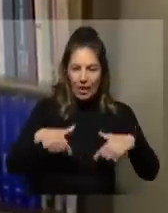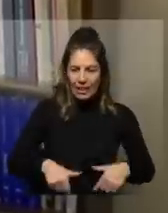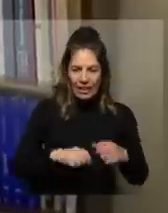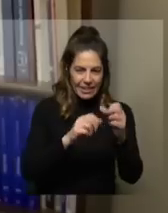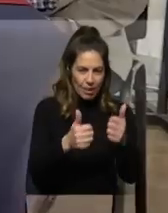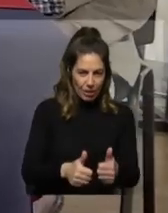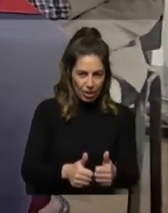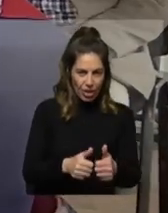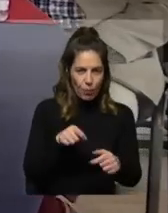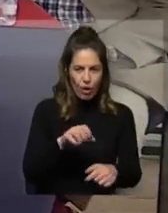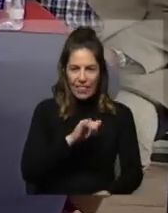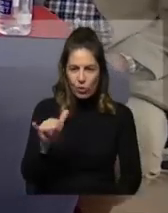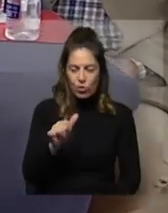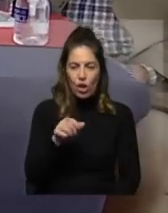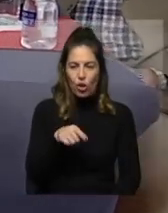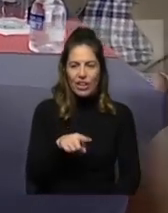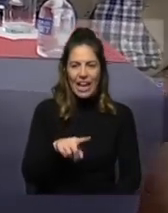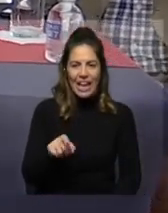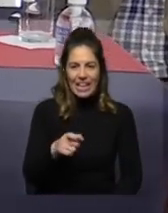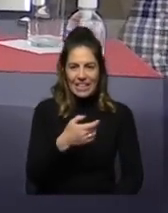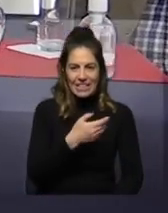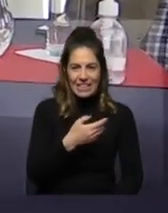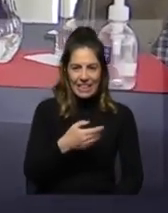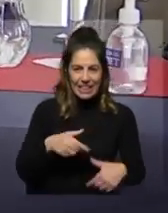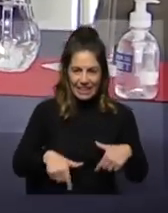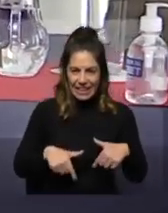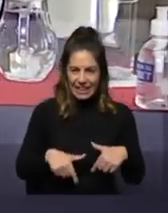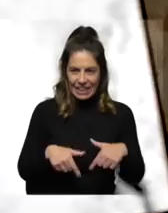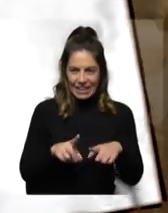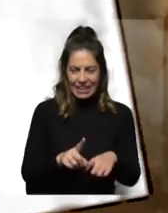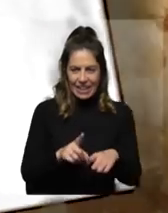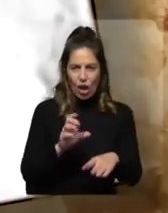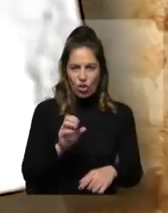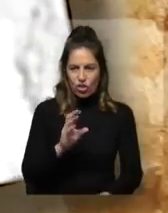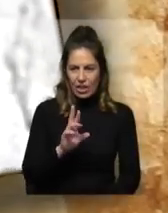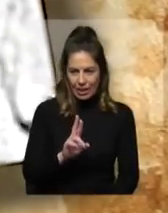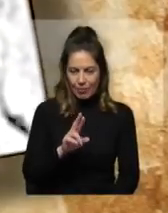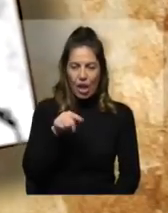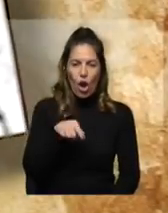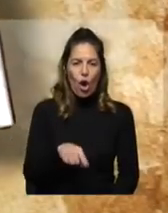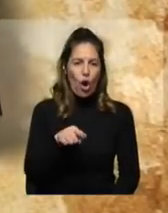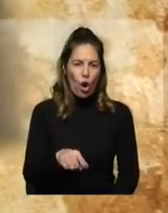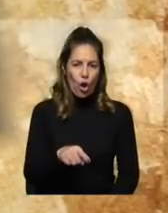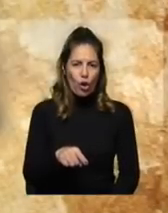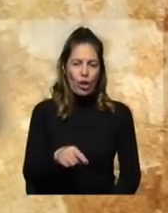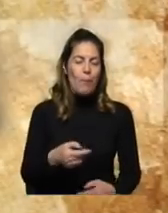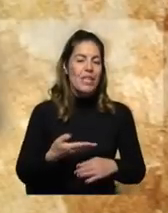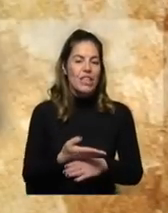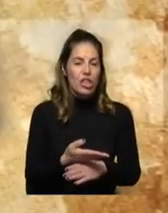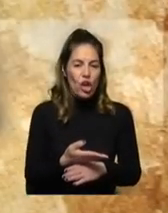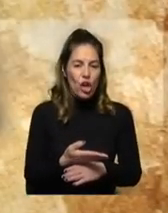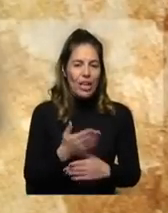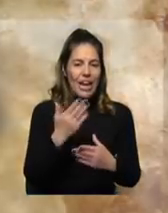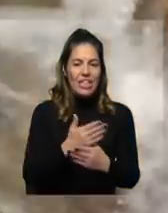de Óscar de los Santos Hoy representa el expresidente de casa de Galicia Alberto Iglesias en agosto de 2005 como fiscal molar pidió el archivo